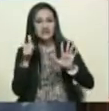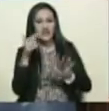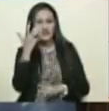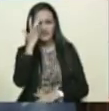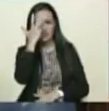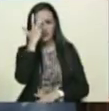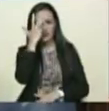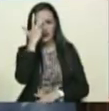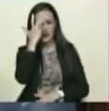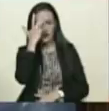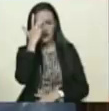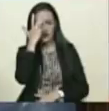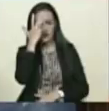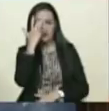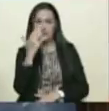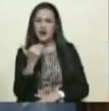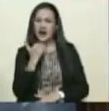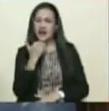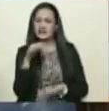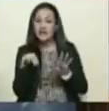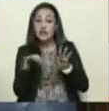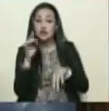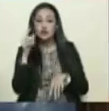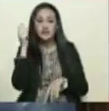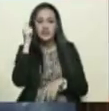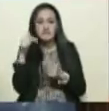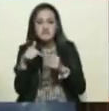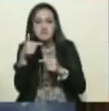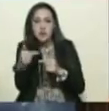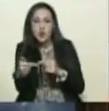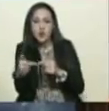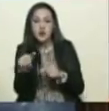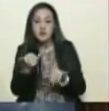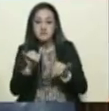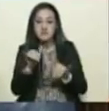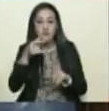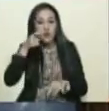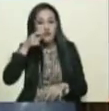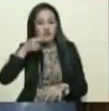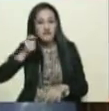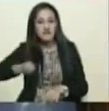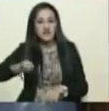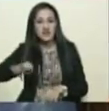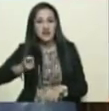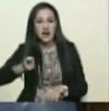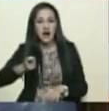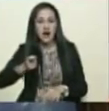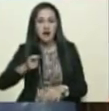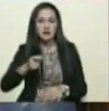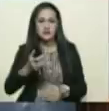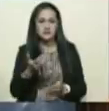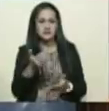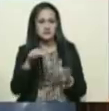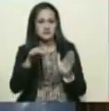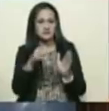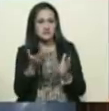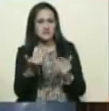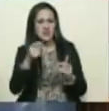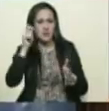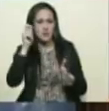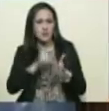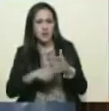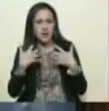actor casi 14 días del cual éstos mismos fiscales solicitaron medidas contra la empresa provisión